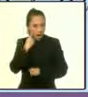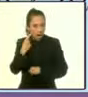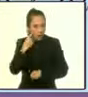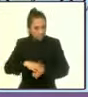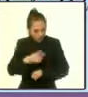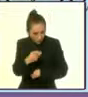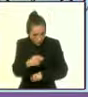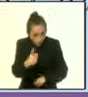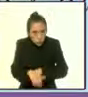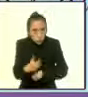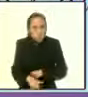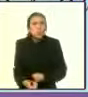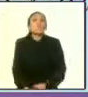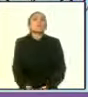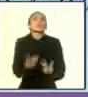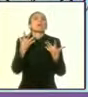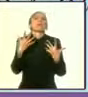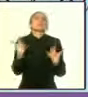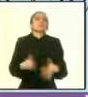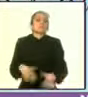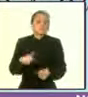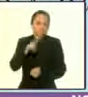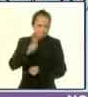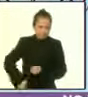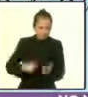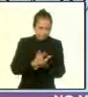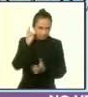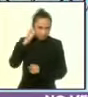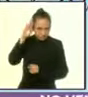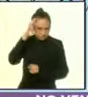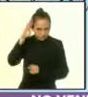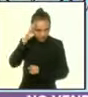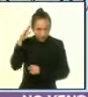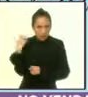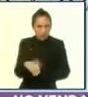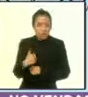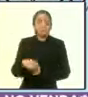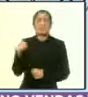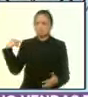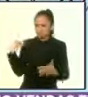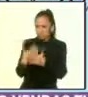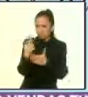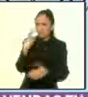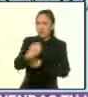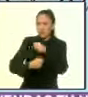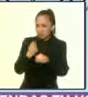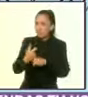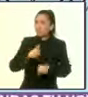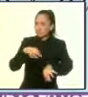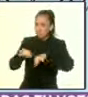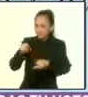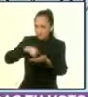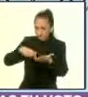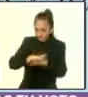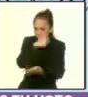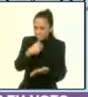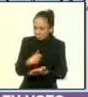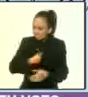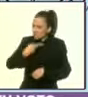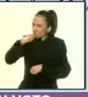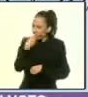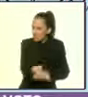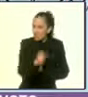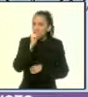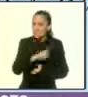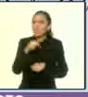lo he venido diciendo lo digo convencido y lo ha venido trabajando a lo largo de estos 25 años en la ciudad debemos de concentrarnos en los